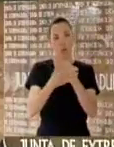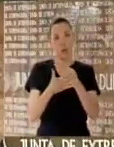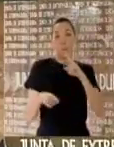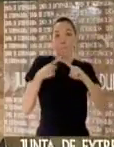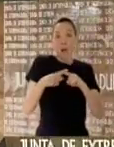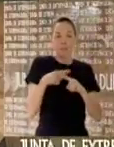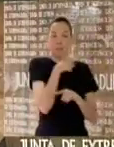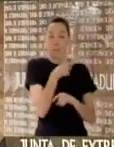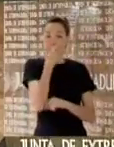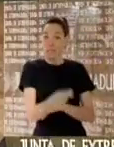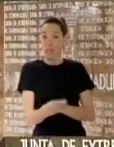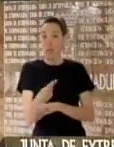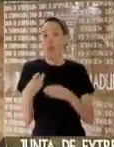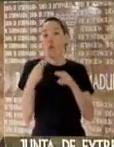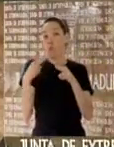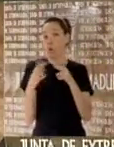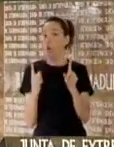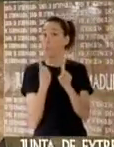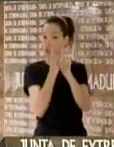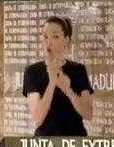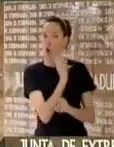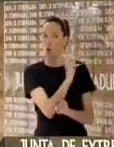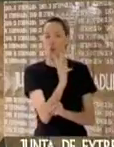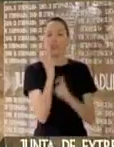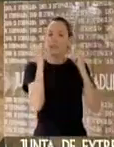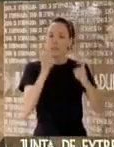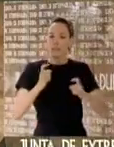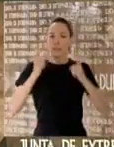semana para que eso quede en evidencia.